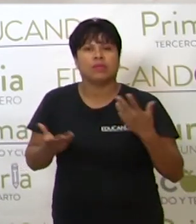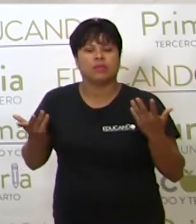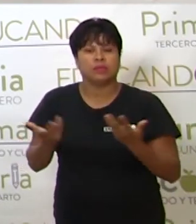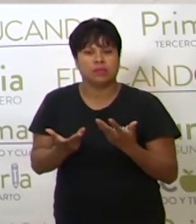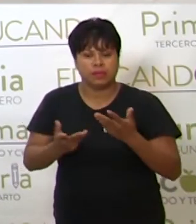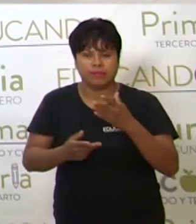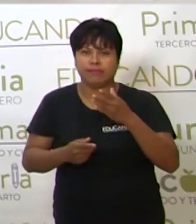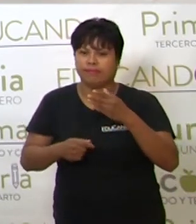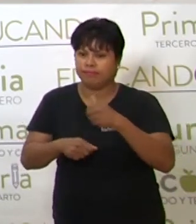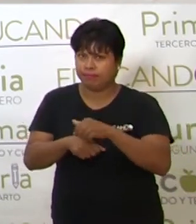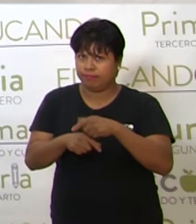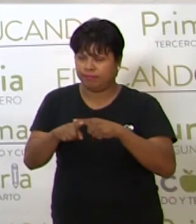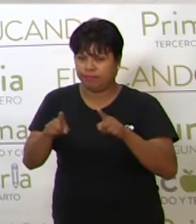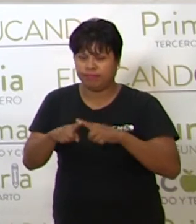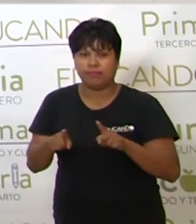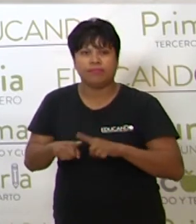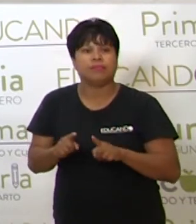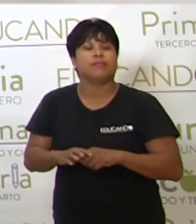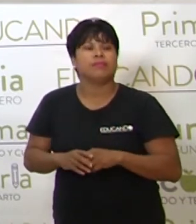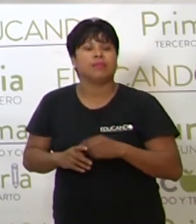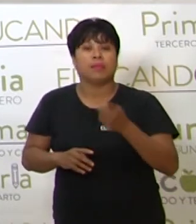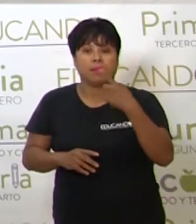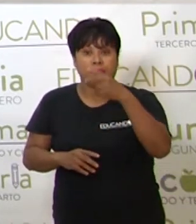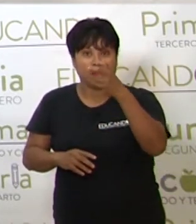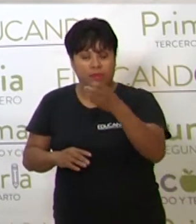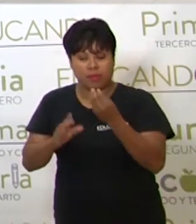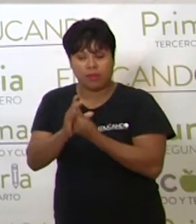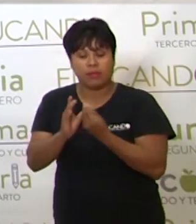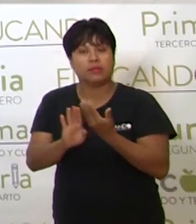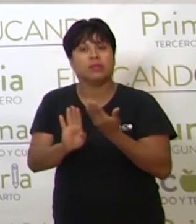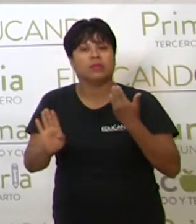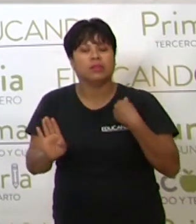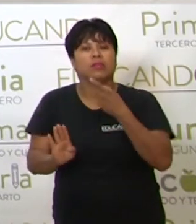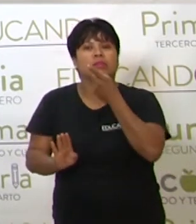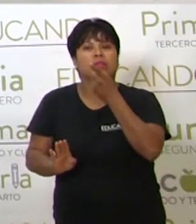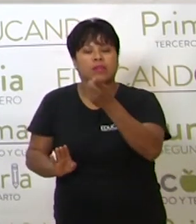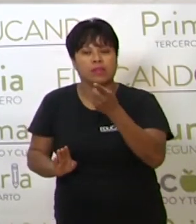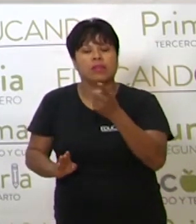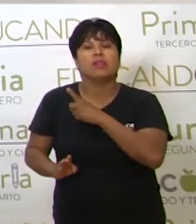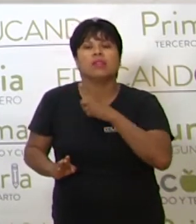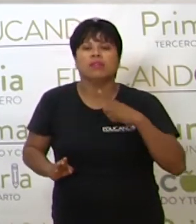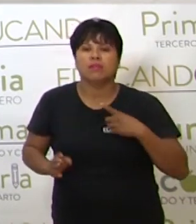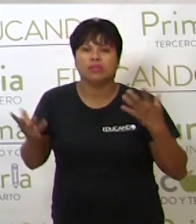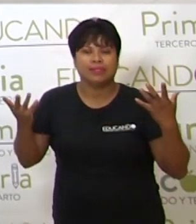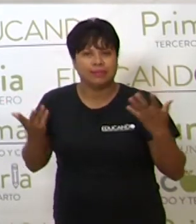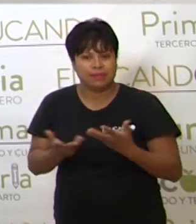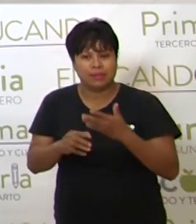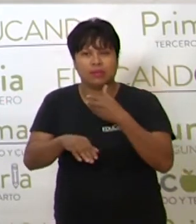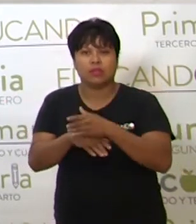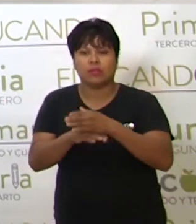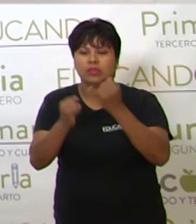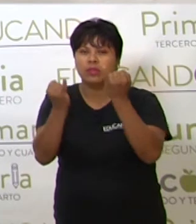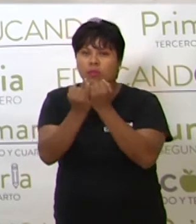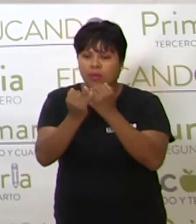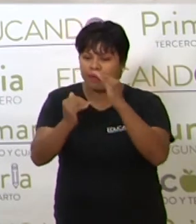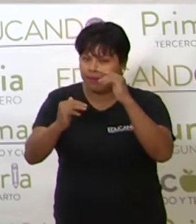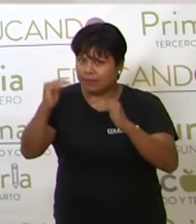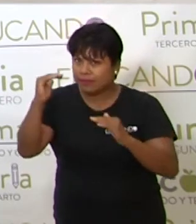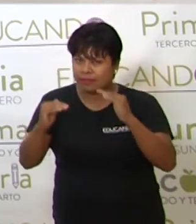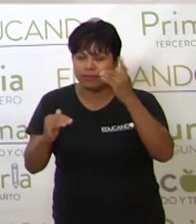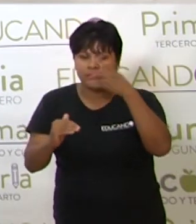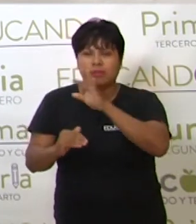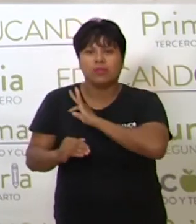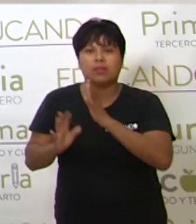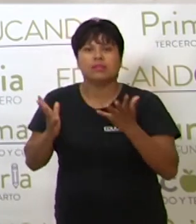gráficamente también para ello en una sesión anterior les dije que teníamos que hacer fracciones equivalentes para que pudiéramos